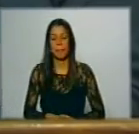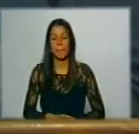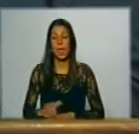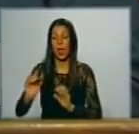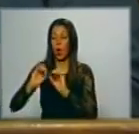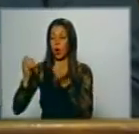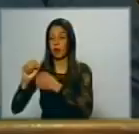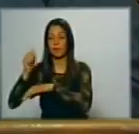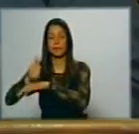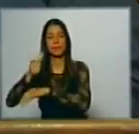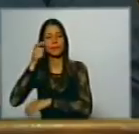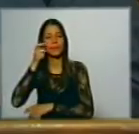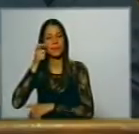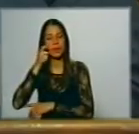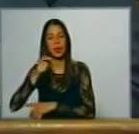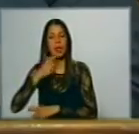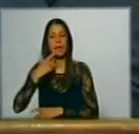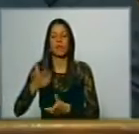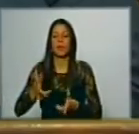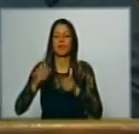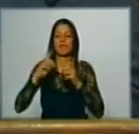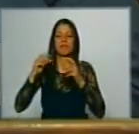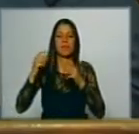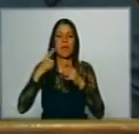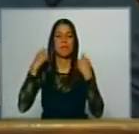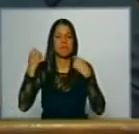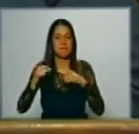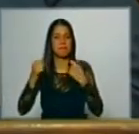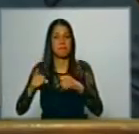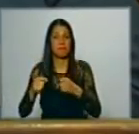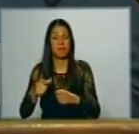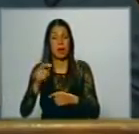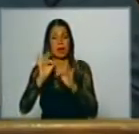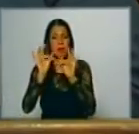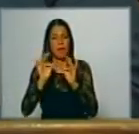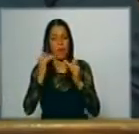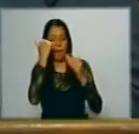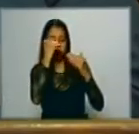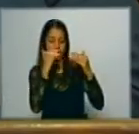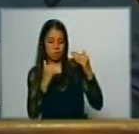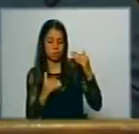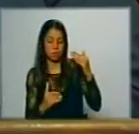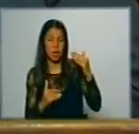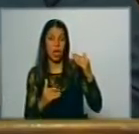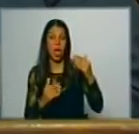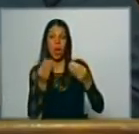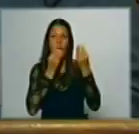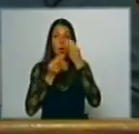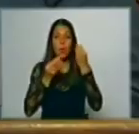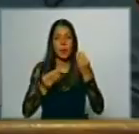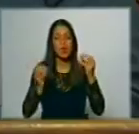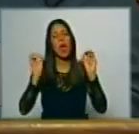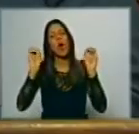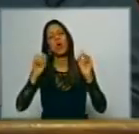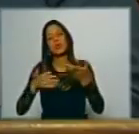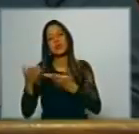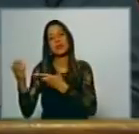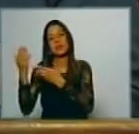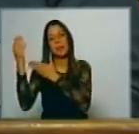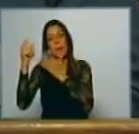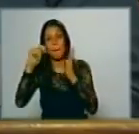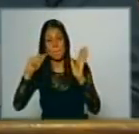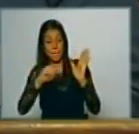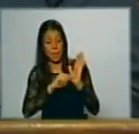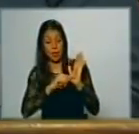rector podrá implementar la categorización de bienes y servicios cuyos precios han sido establecidos